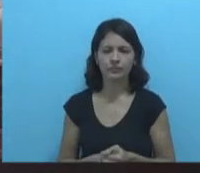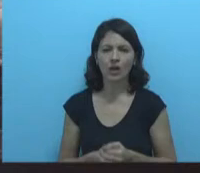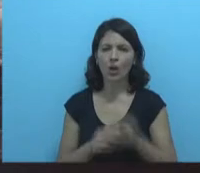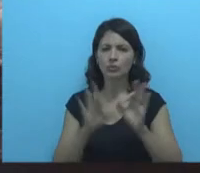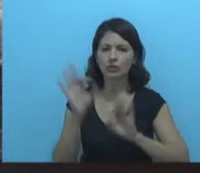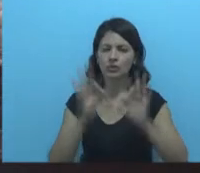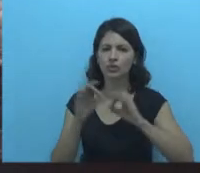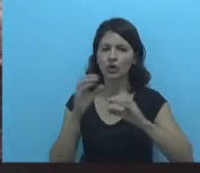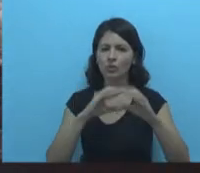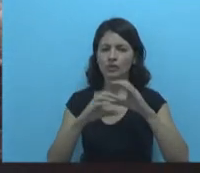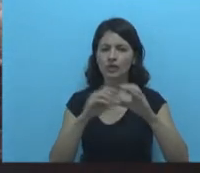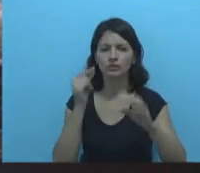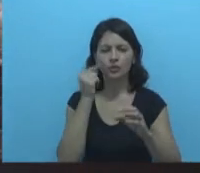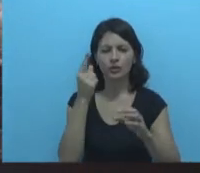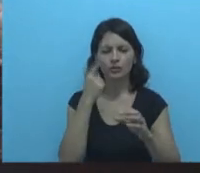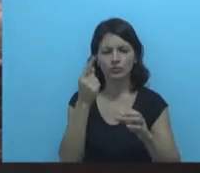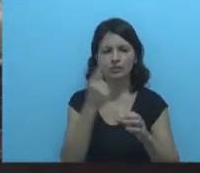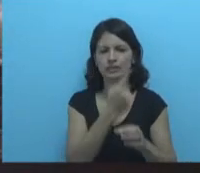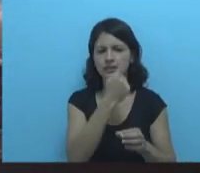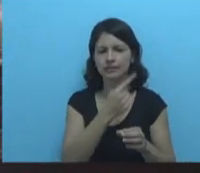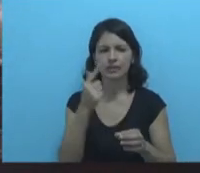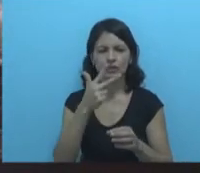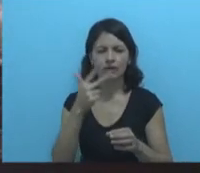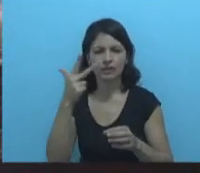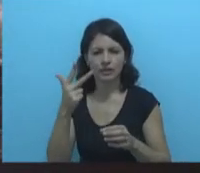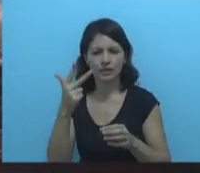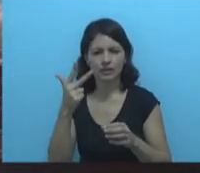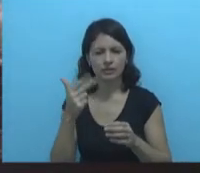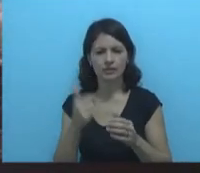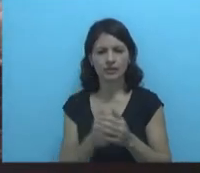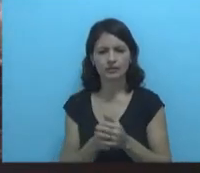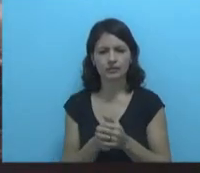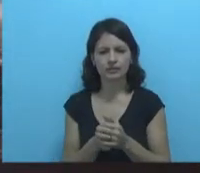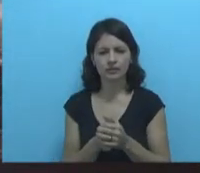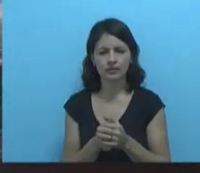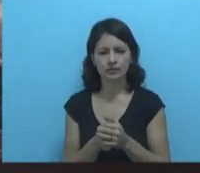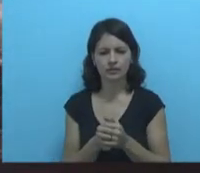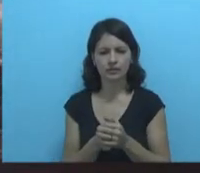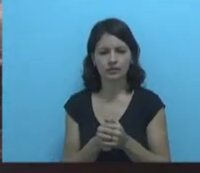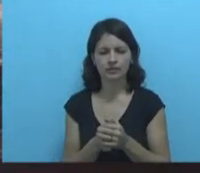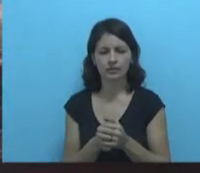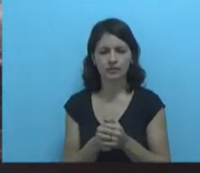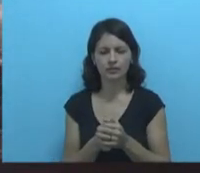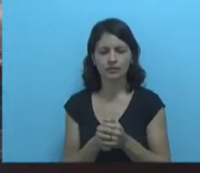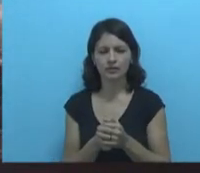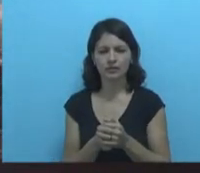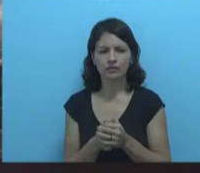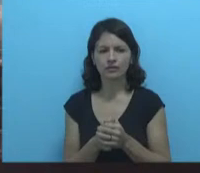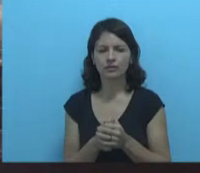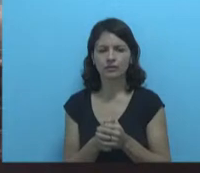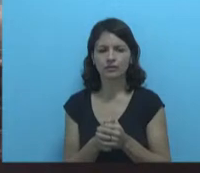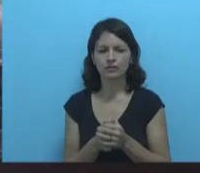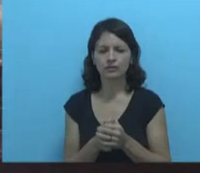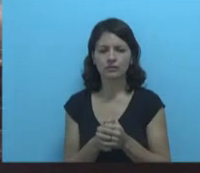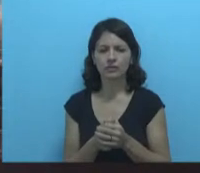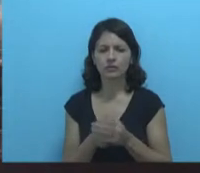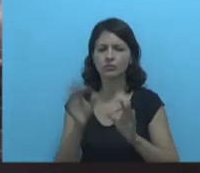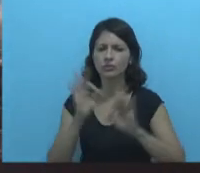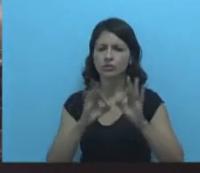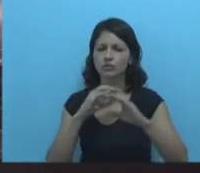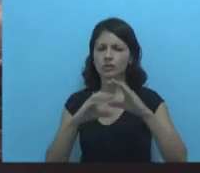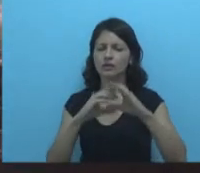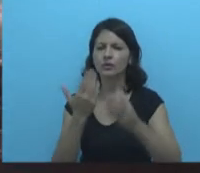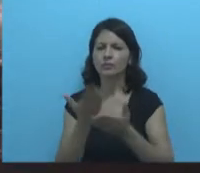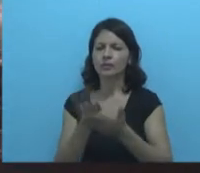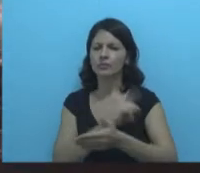Proyecto de comunicación 41.133, en la preferencia número 11, del diputado Gione, por el cual se solicita al